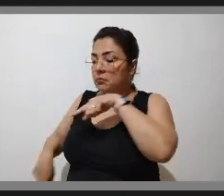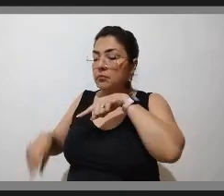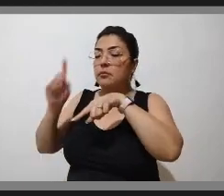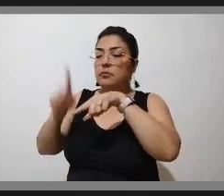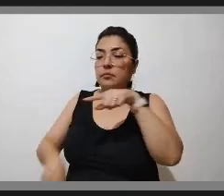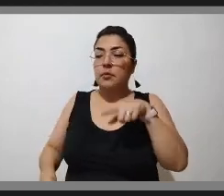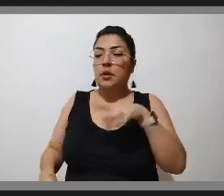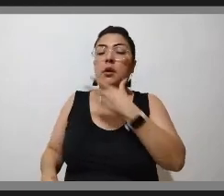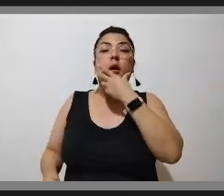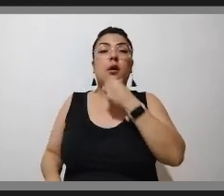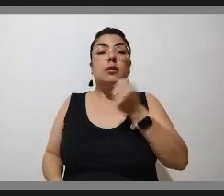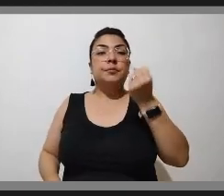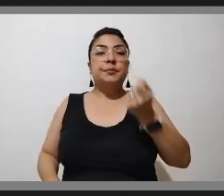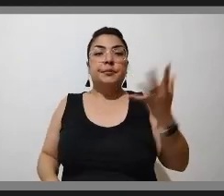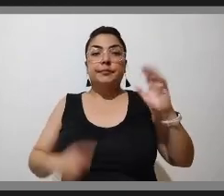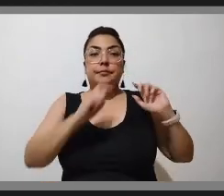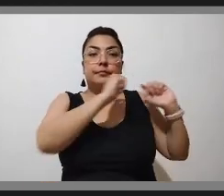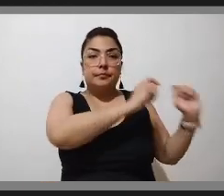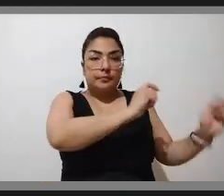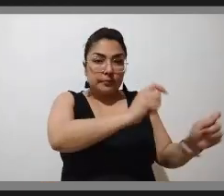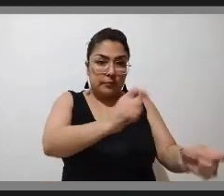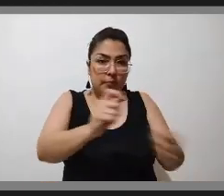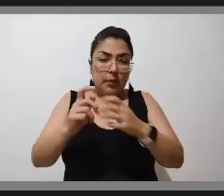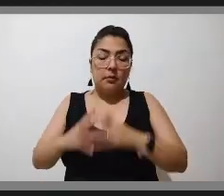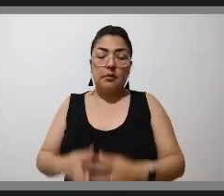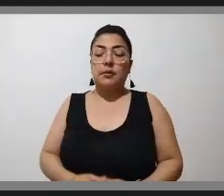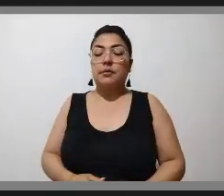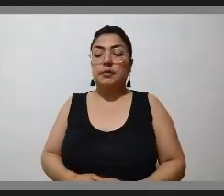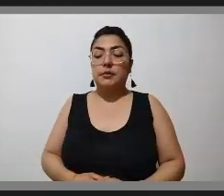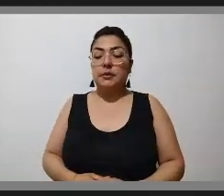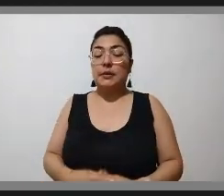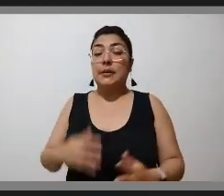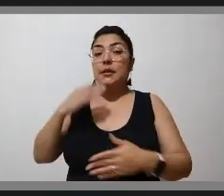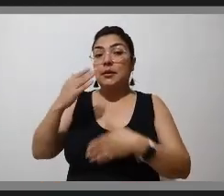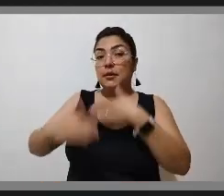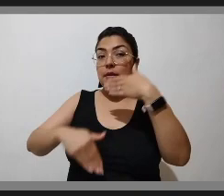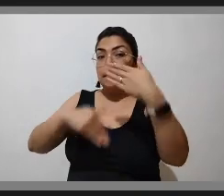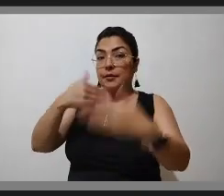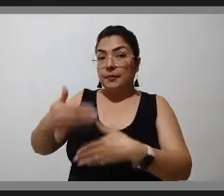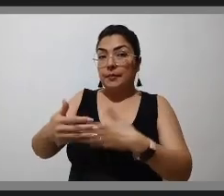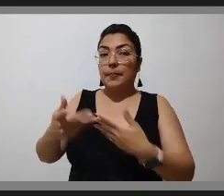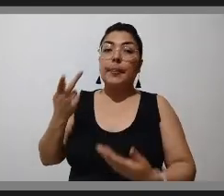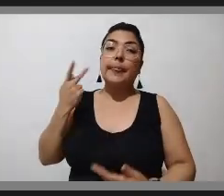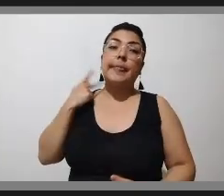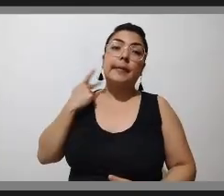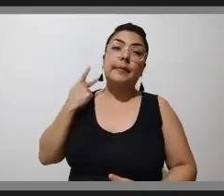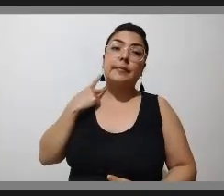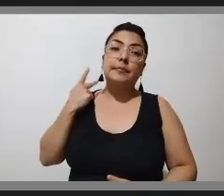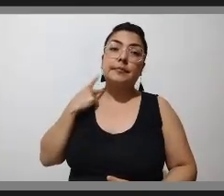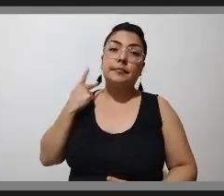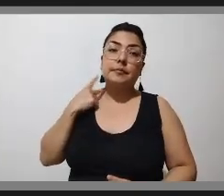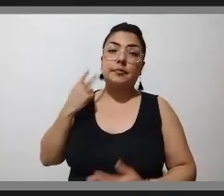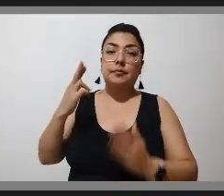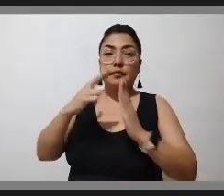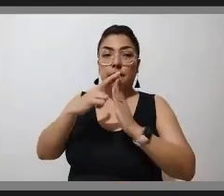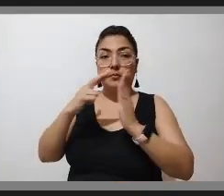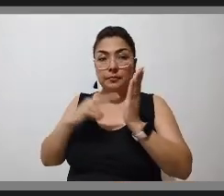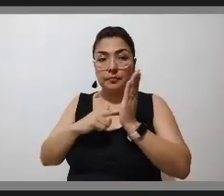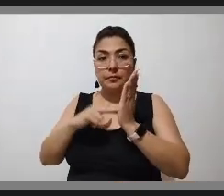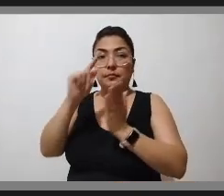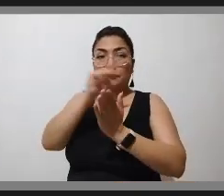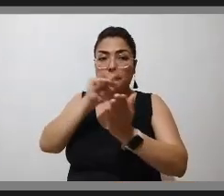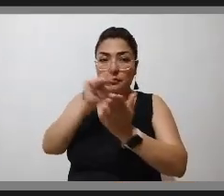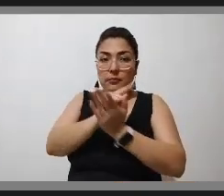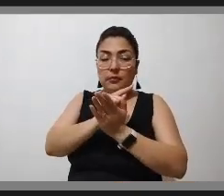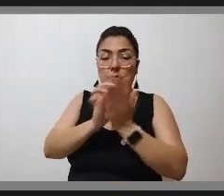los hombres, pues además generó que las políticas públicas las controlaran los hombres. Y entonces,